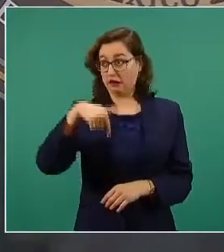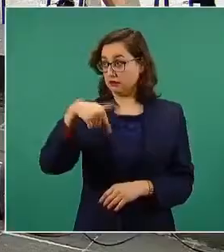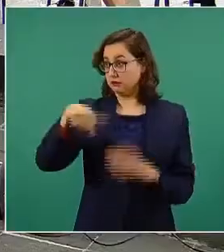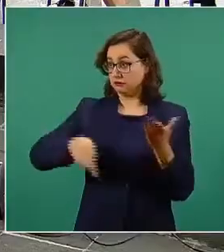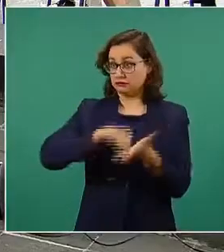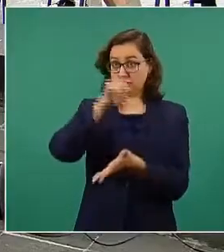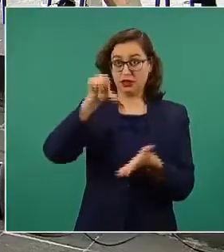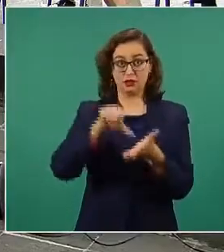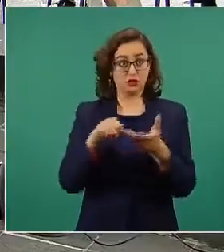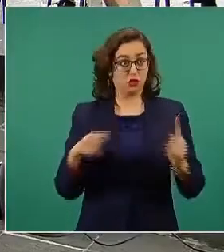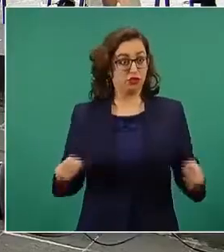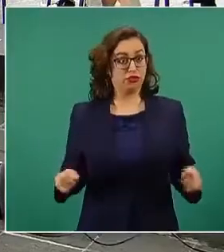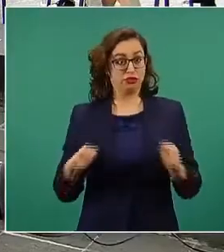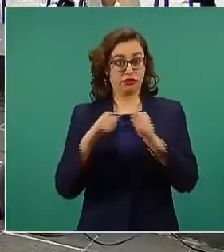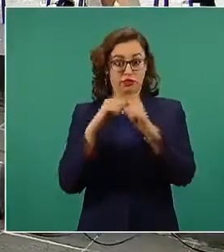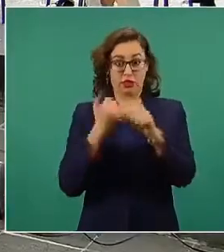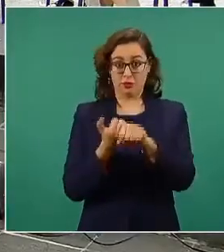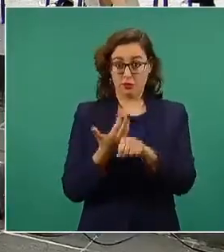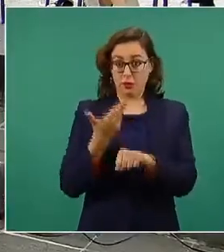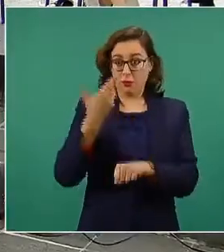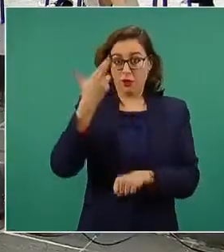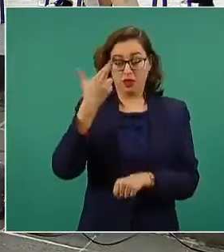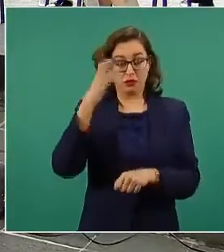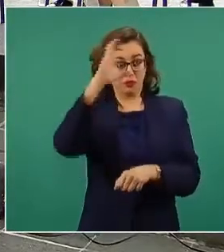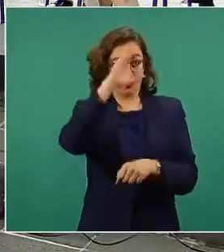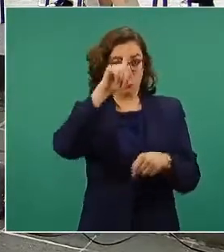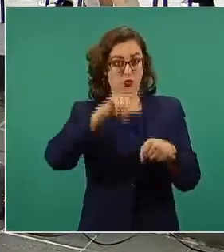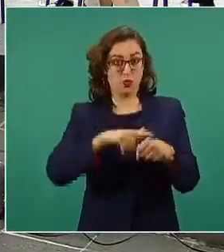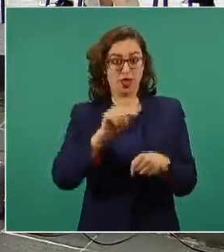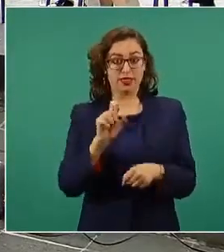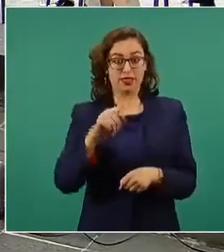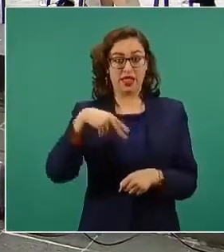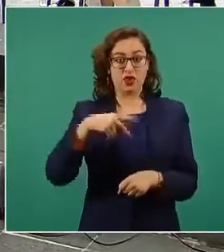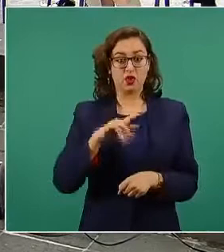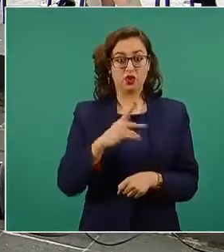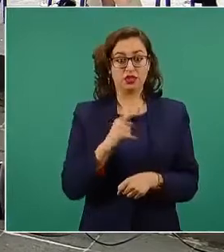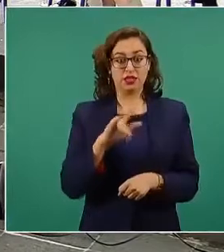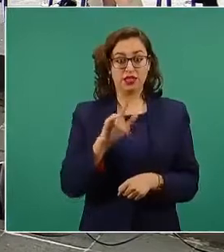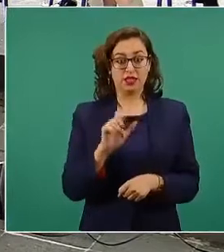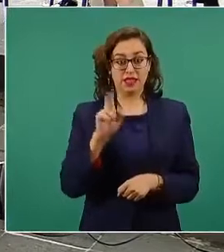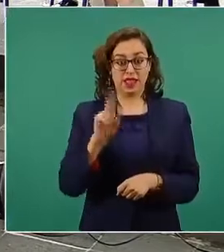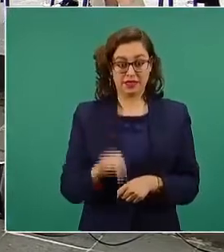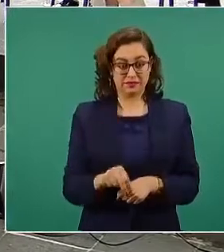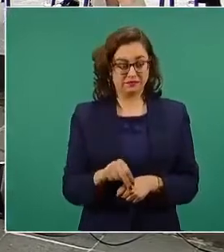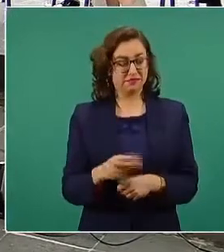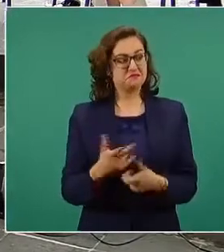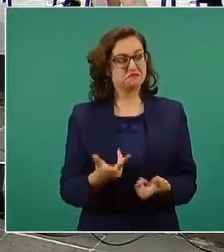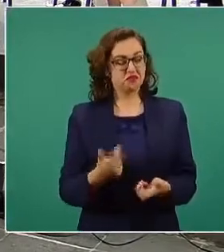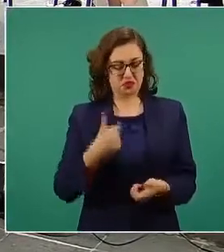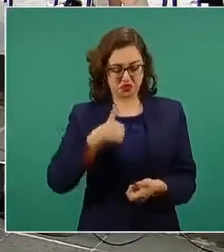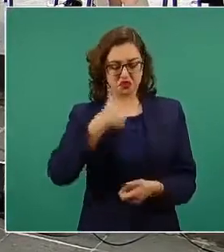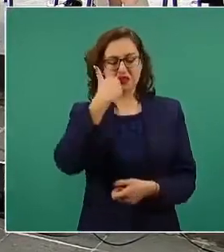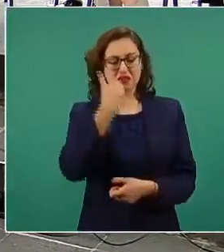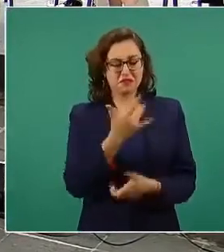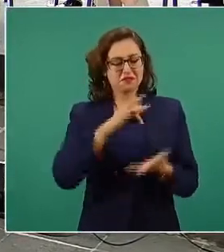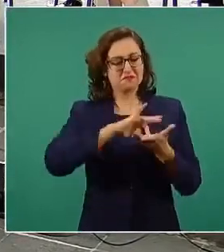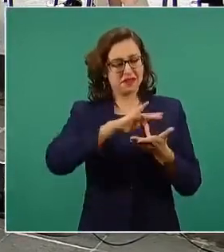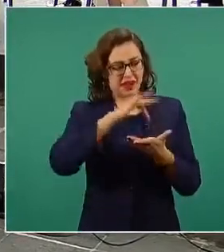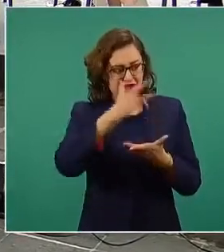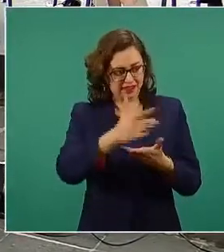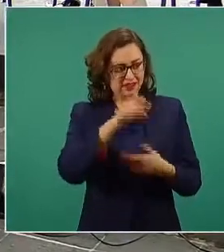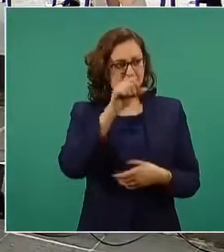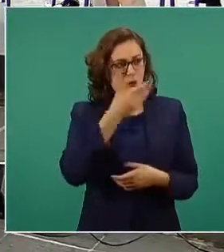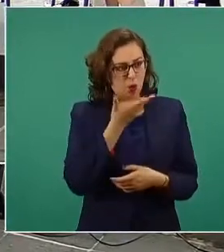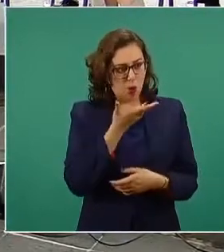en este sitio que simboliza la grandeza cultural de México, además de agradecerle por